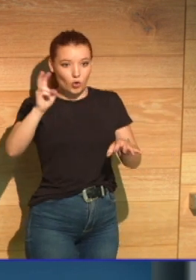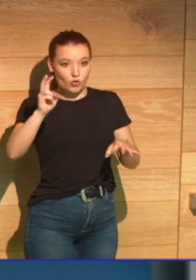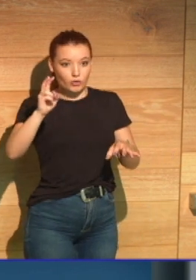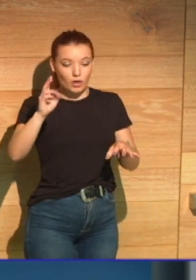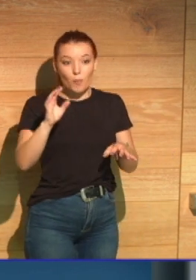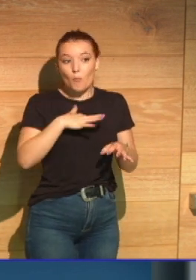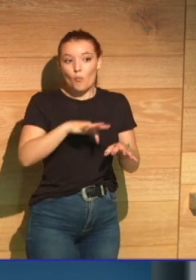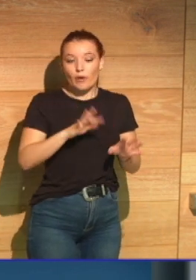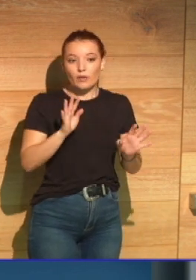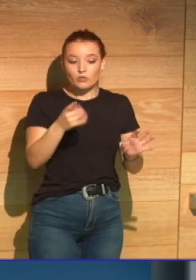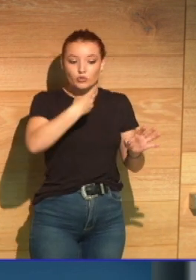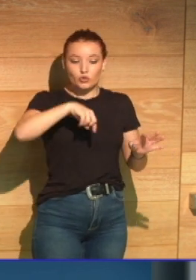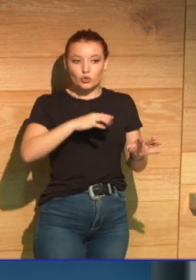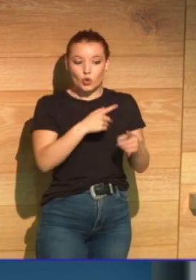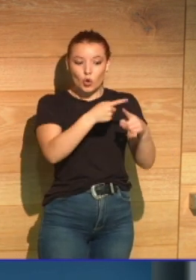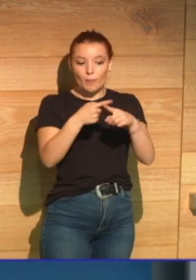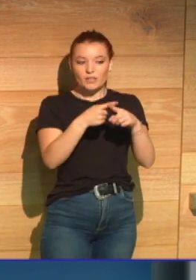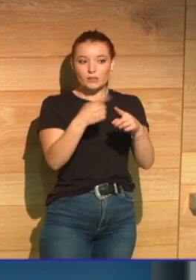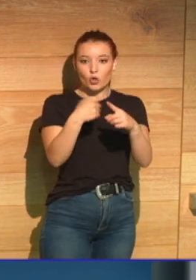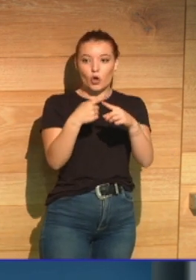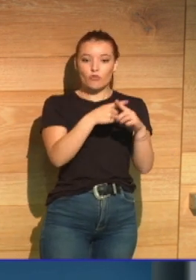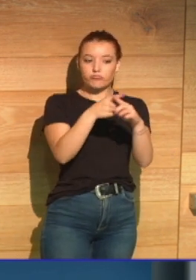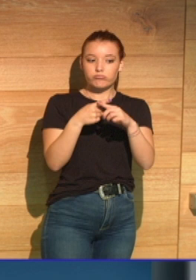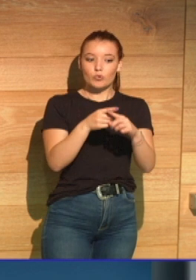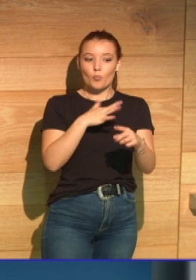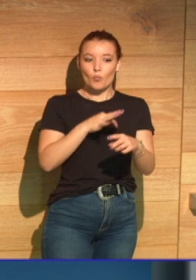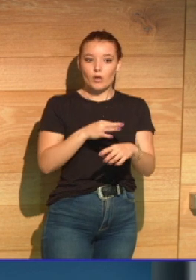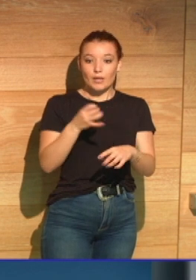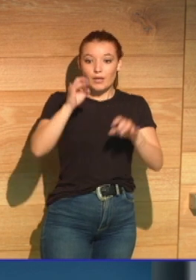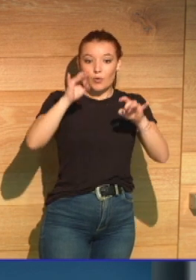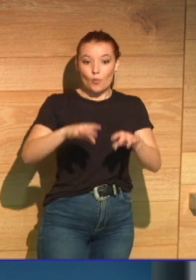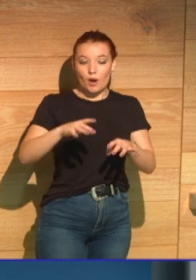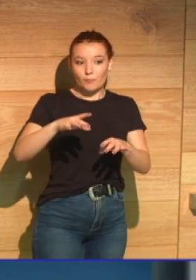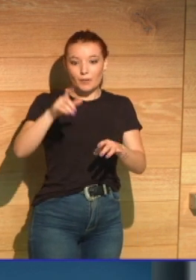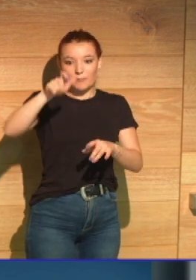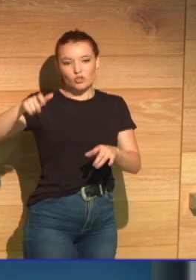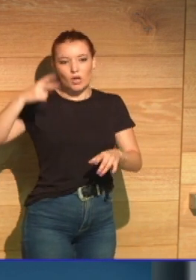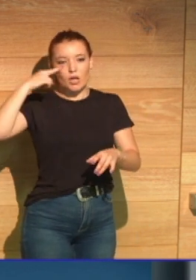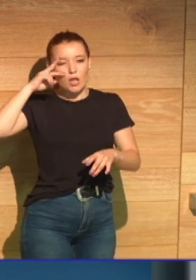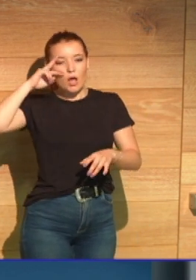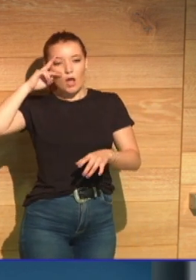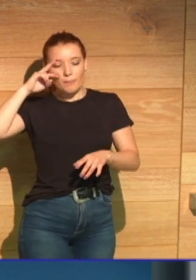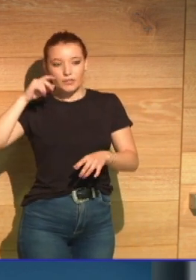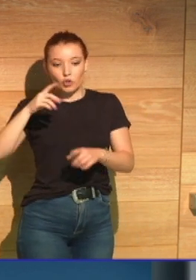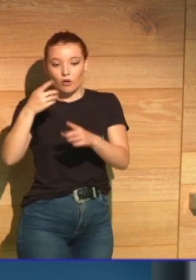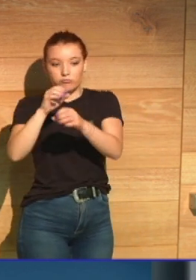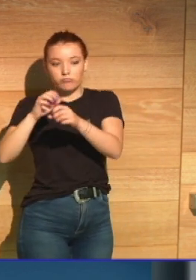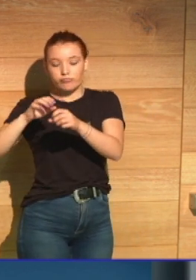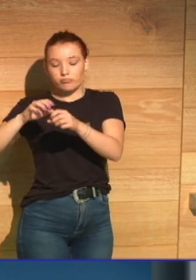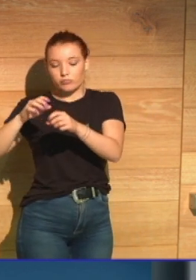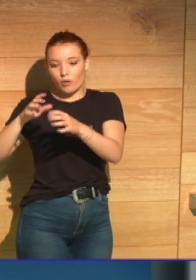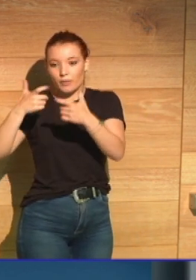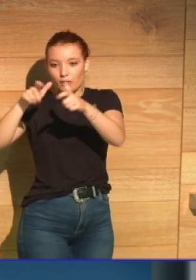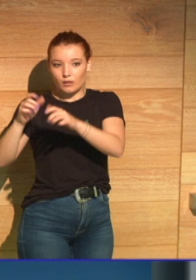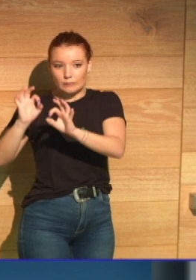podemos compartir en estas plataformas al igual que cualquier doctor en cualquier disciplina, y podemos hablar de cualquier tema que nosotros queramos. En ese